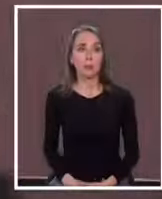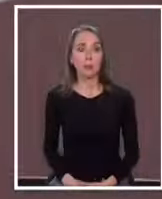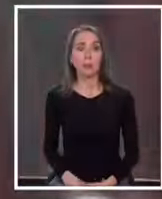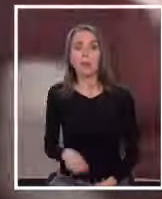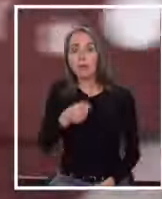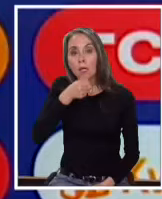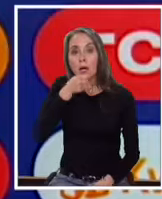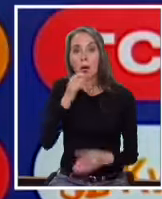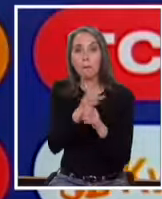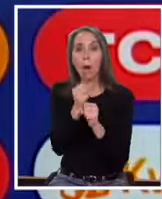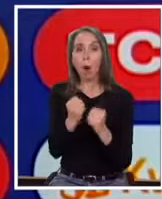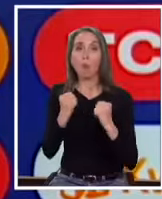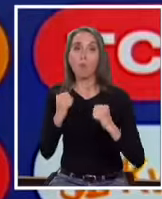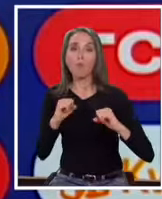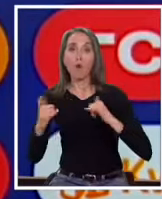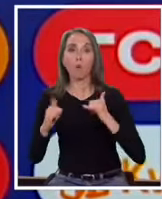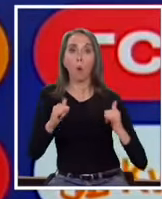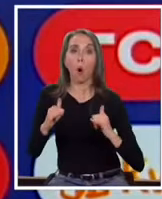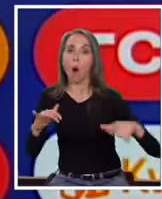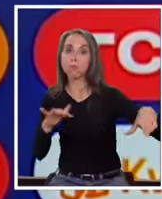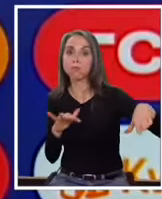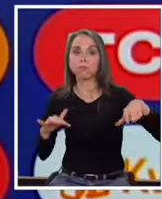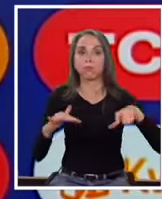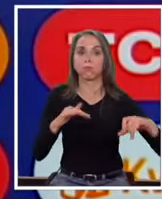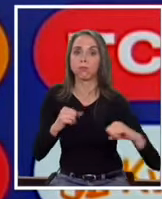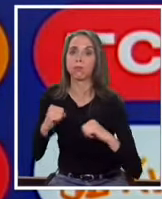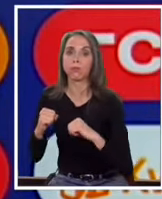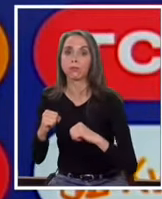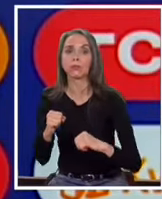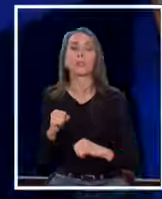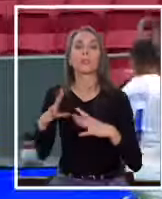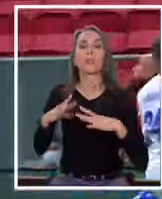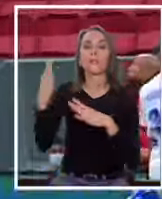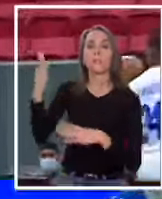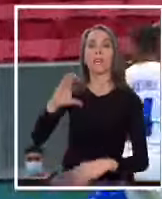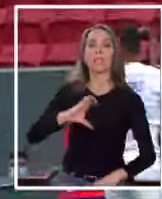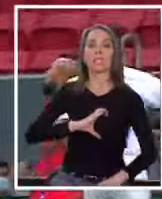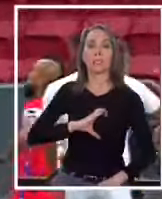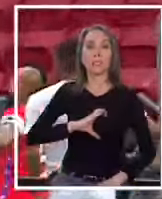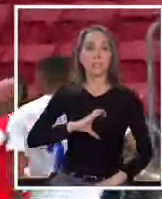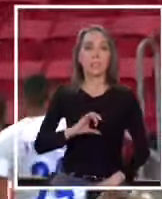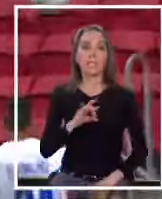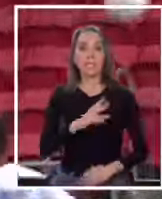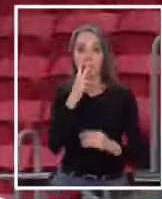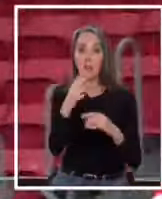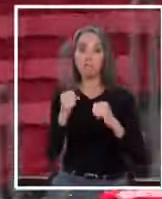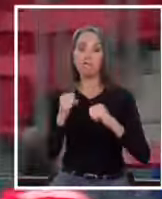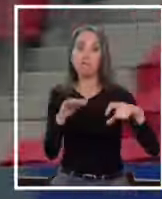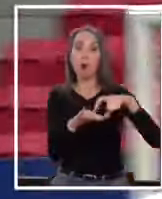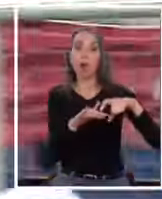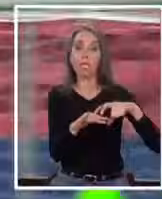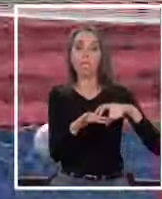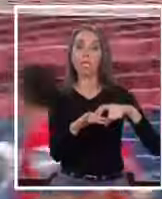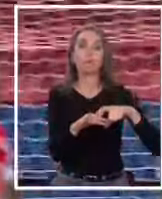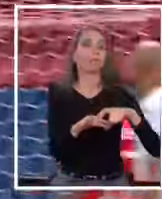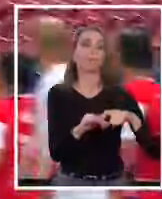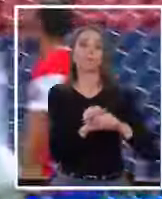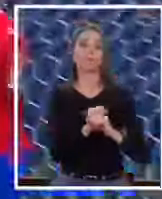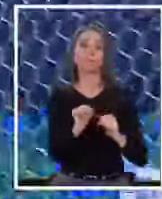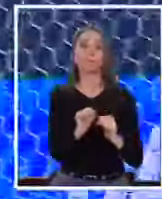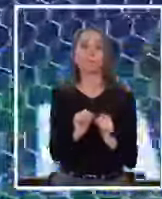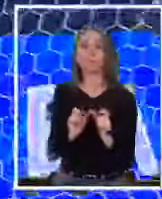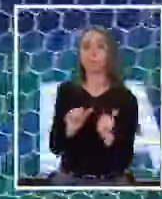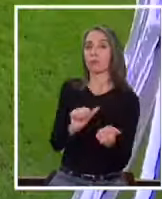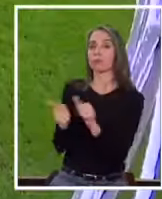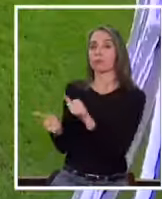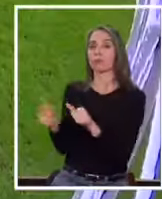Día una Paraguay muy intensa. Tengo que felicitar a Eduardo, a su gente. Tan intensa que Chile no tuvo argumentos para contrarrestar al equipo